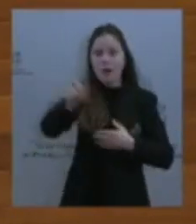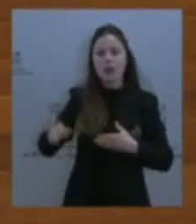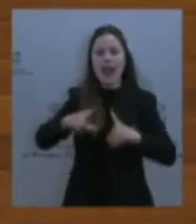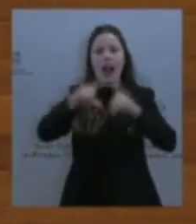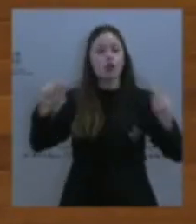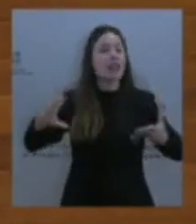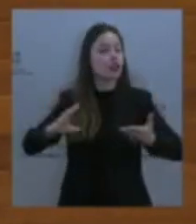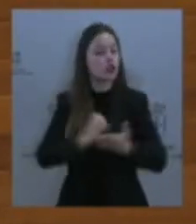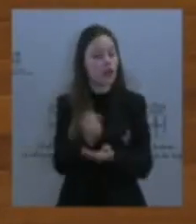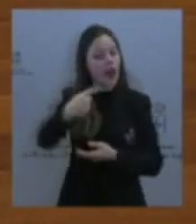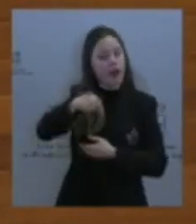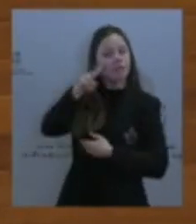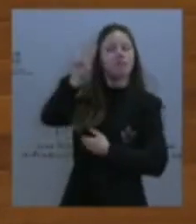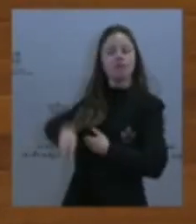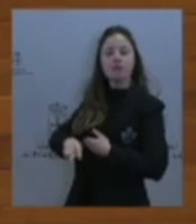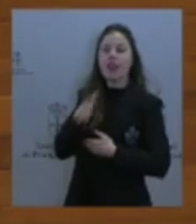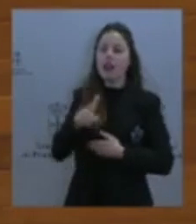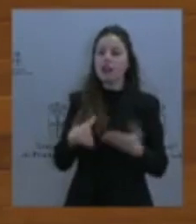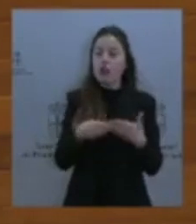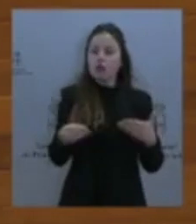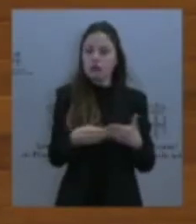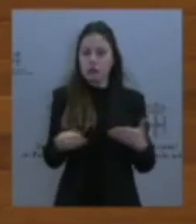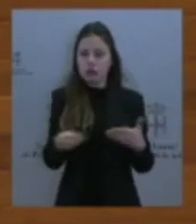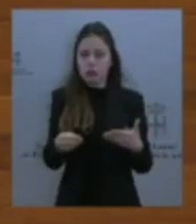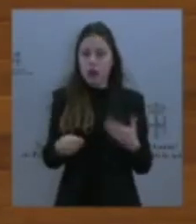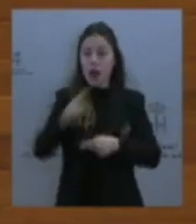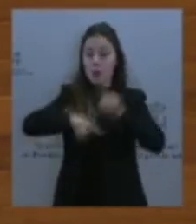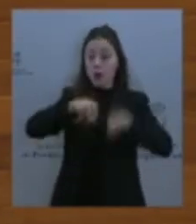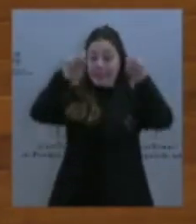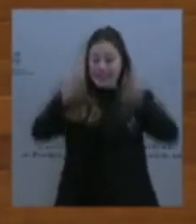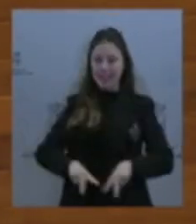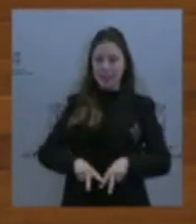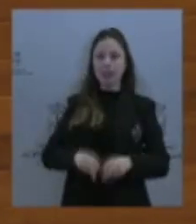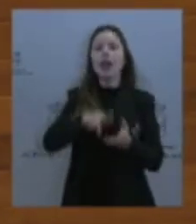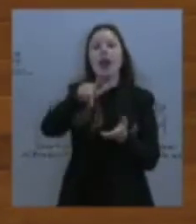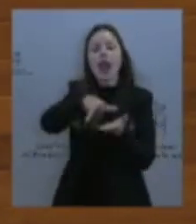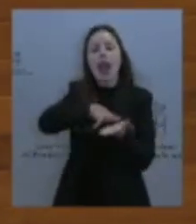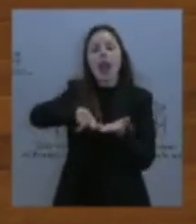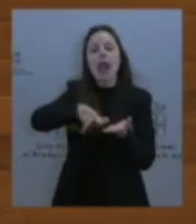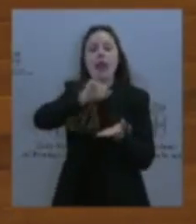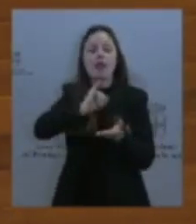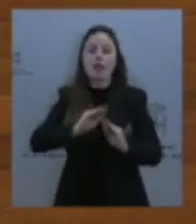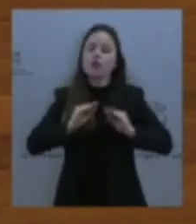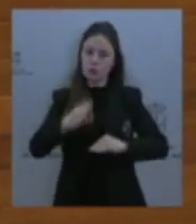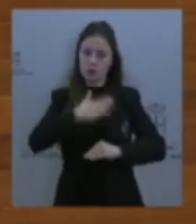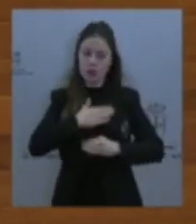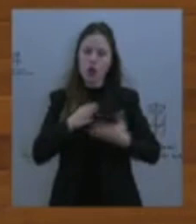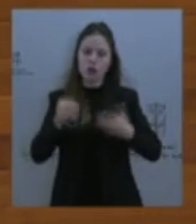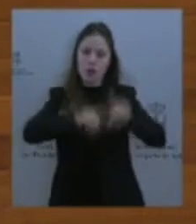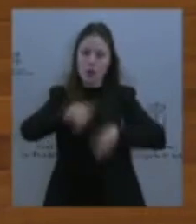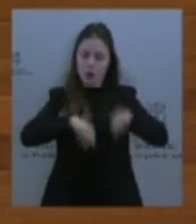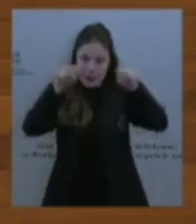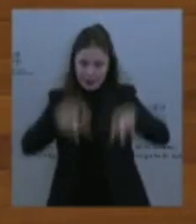a usar en sin restricciones las sos llenguas propias. Las crisis traen amenazas, pero